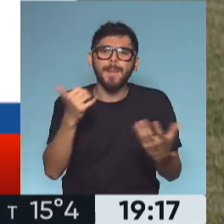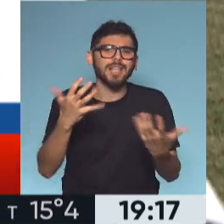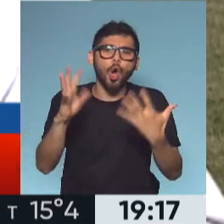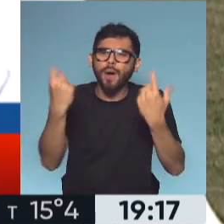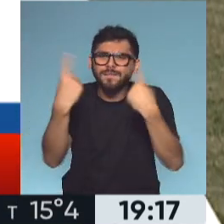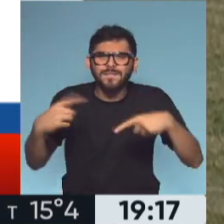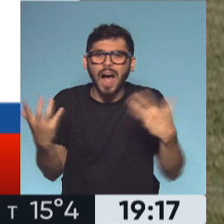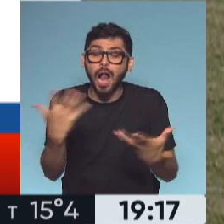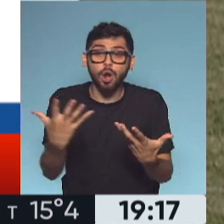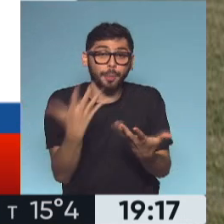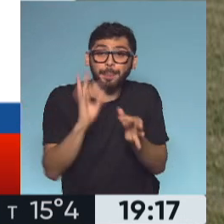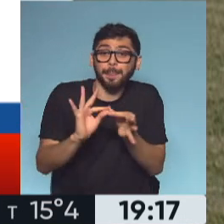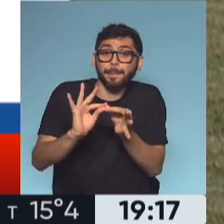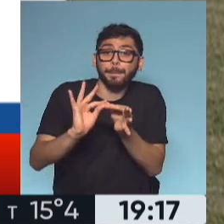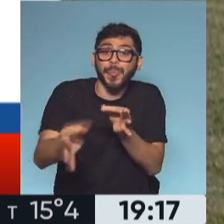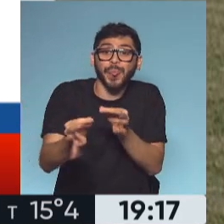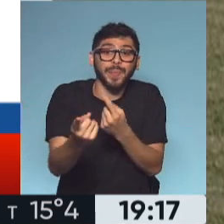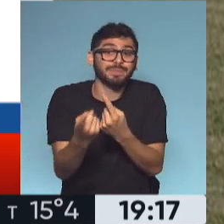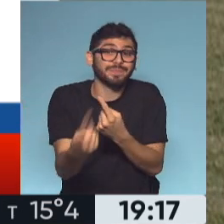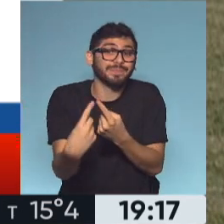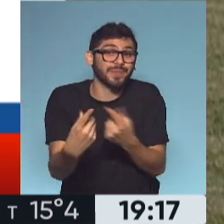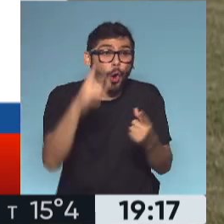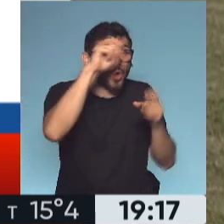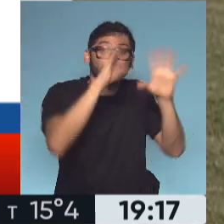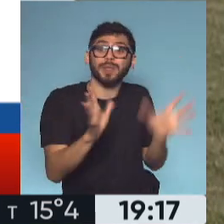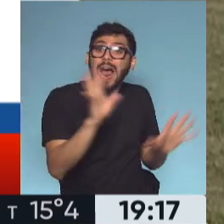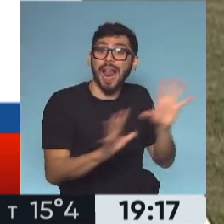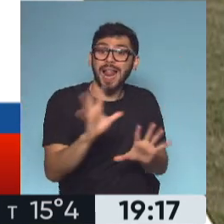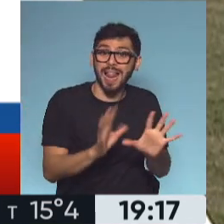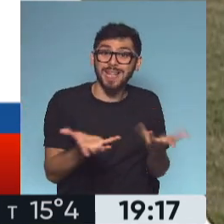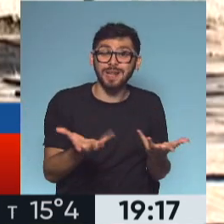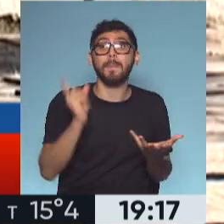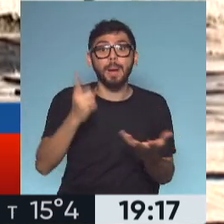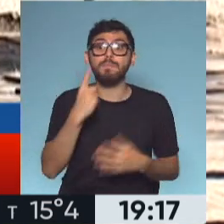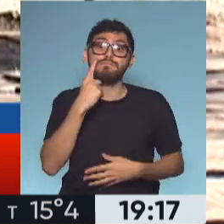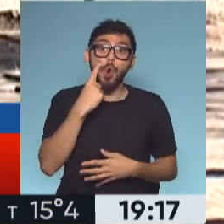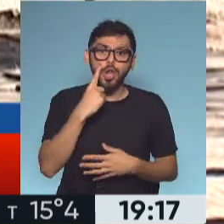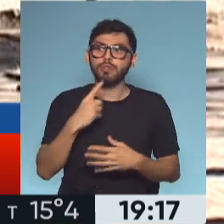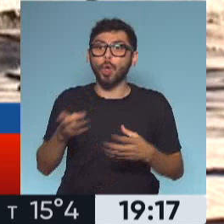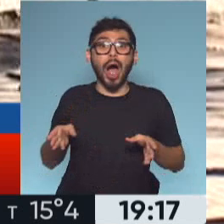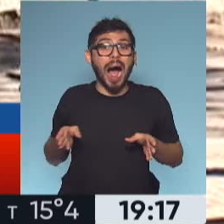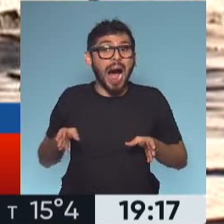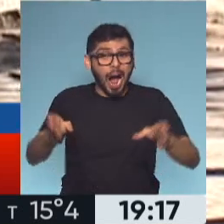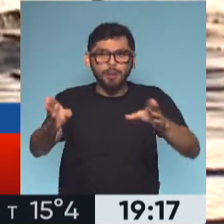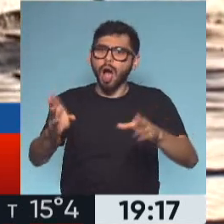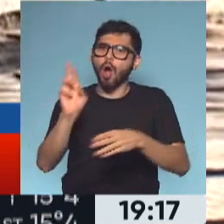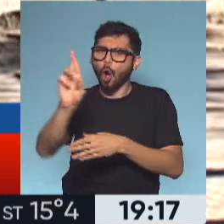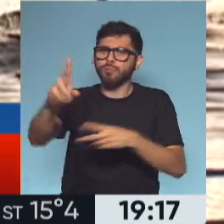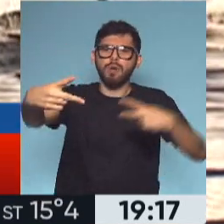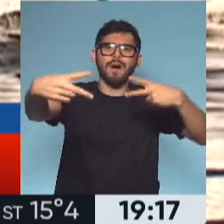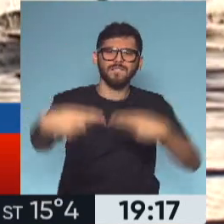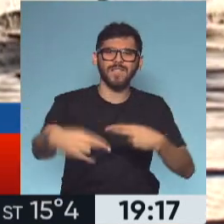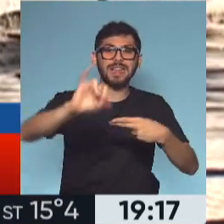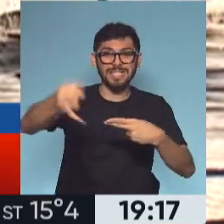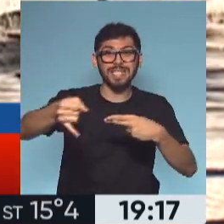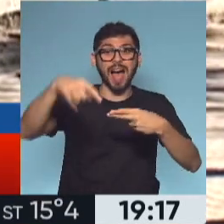patológicos, todo tenemos la logística del Hospital Armada y un municipio que también autorizó el corte de una avenida para poder conectar la